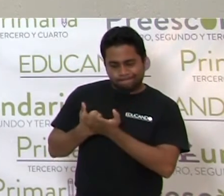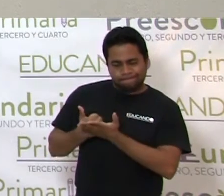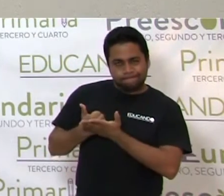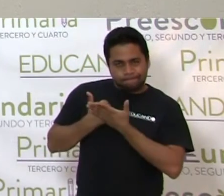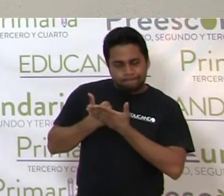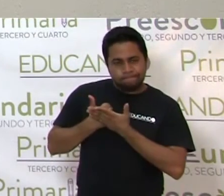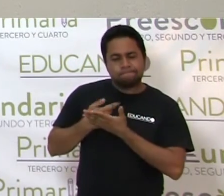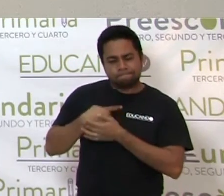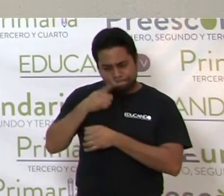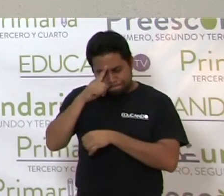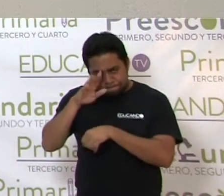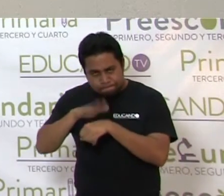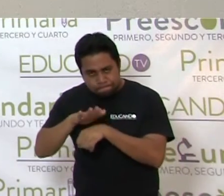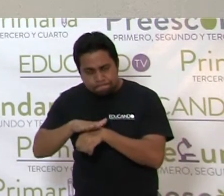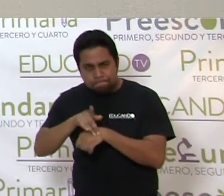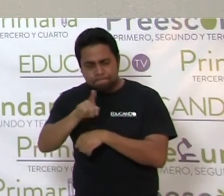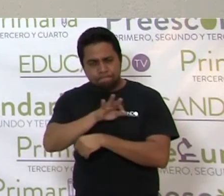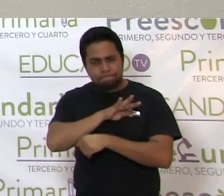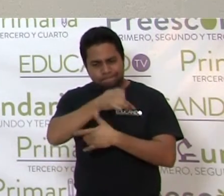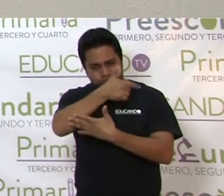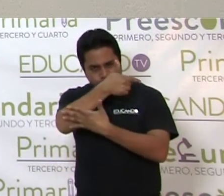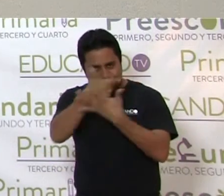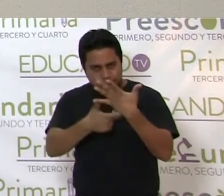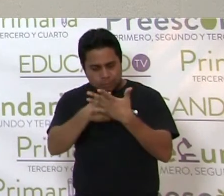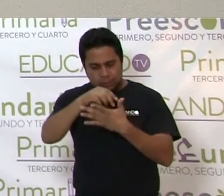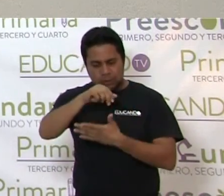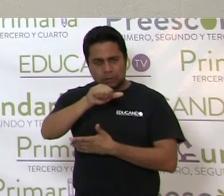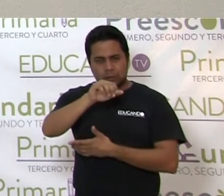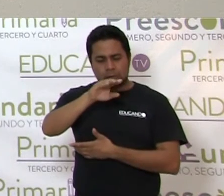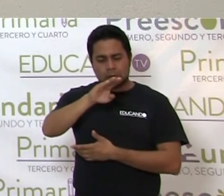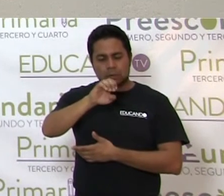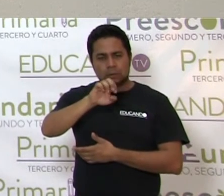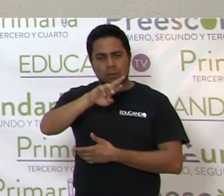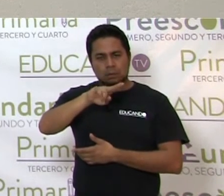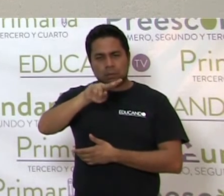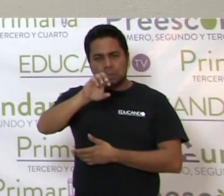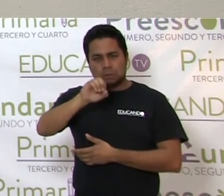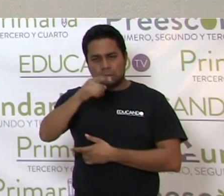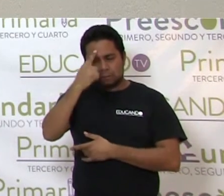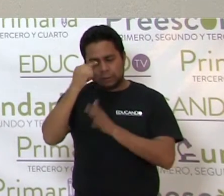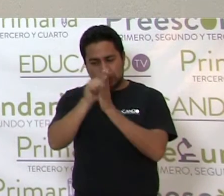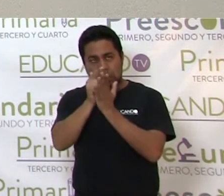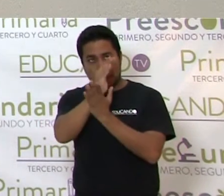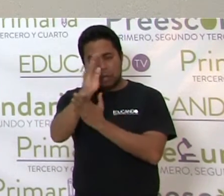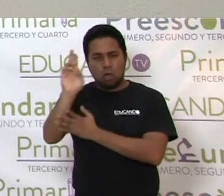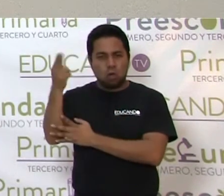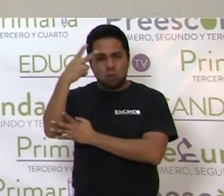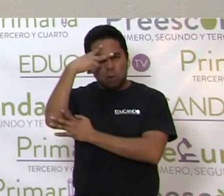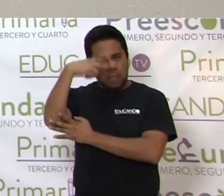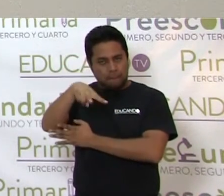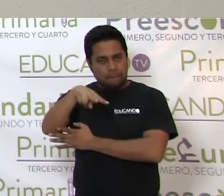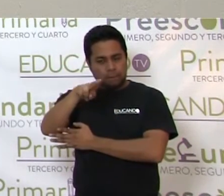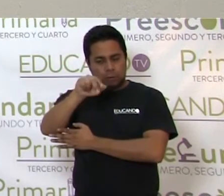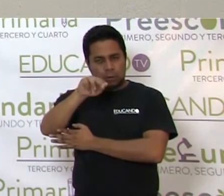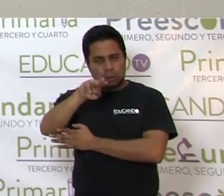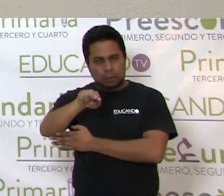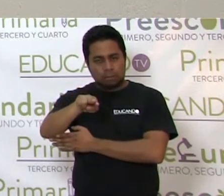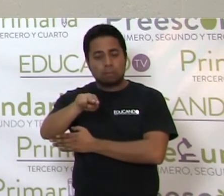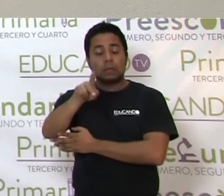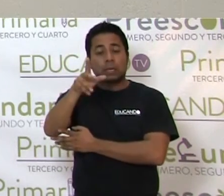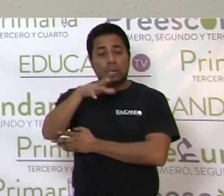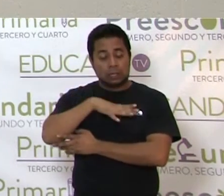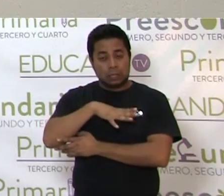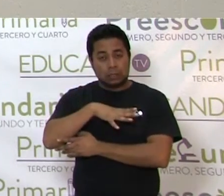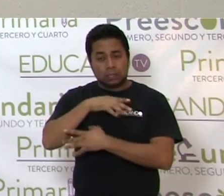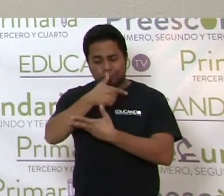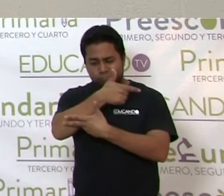Les sugiero que entren al catálogo de acervos de la Biblioteca de la UNAM. Ellos tienen el catálogo